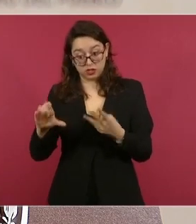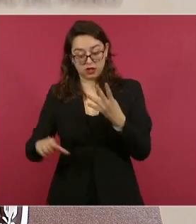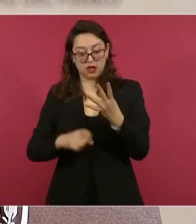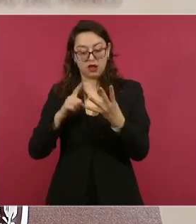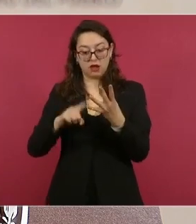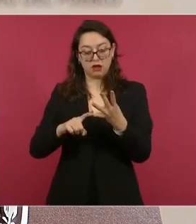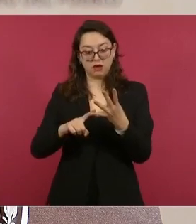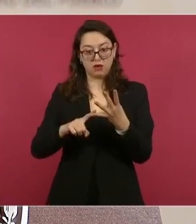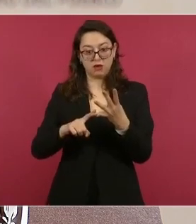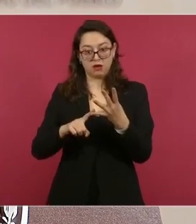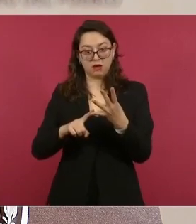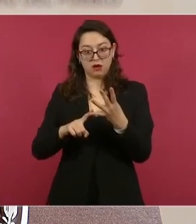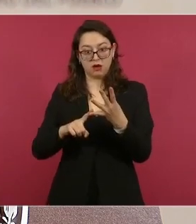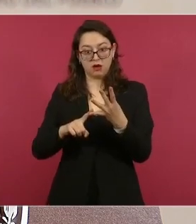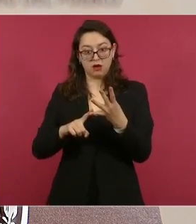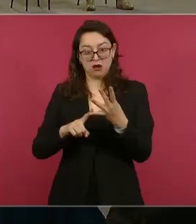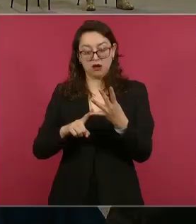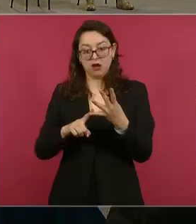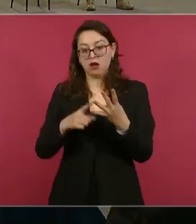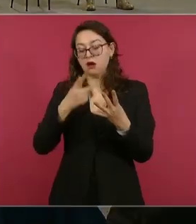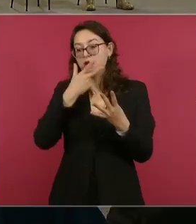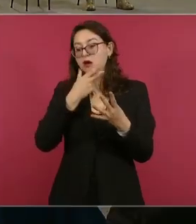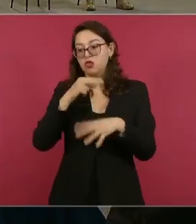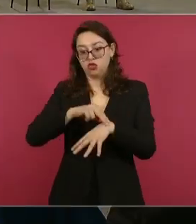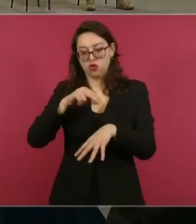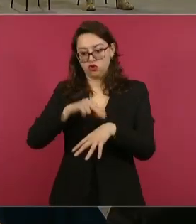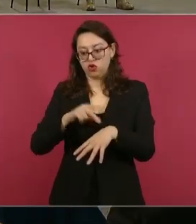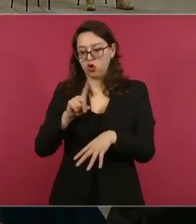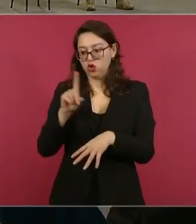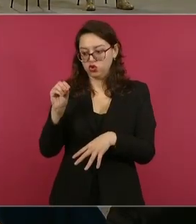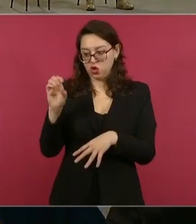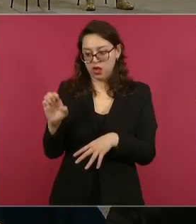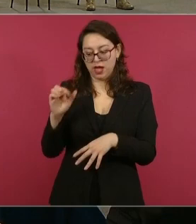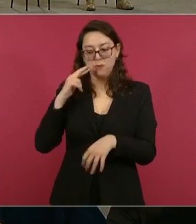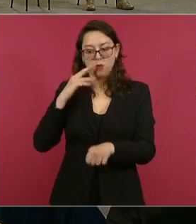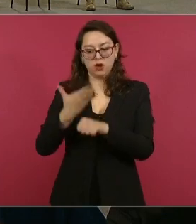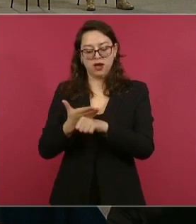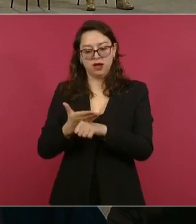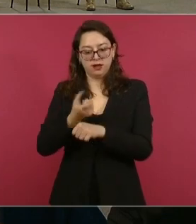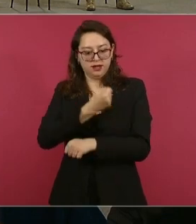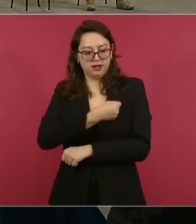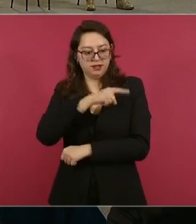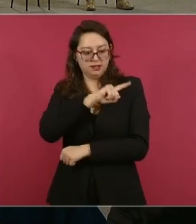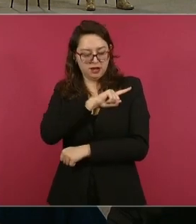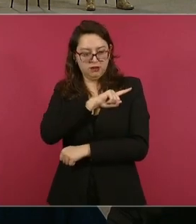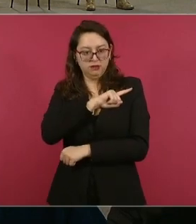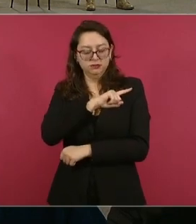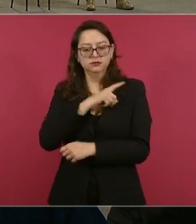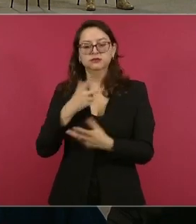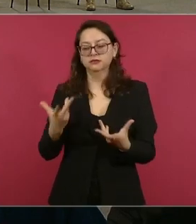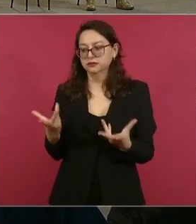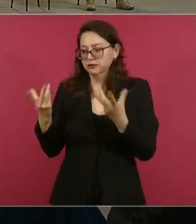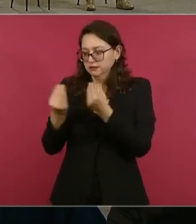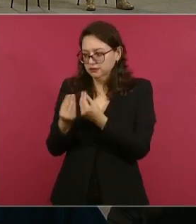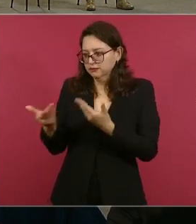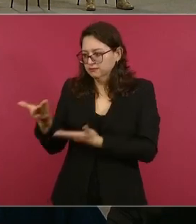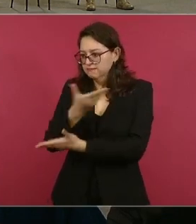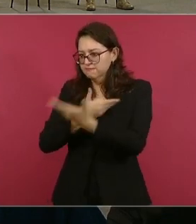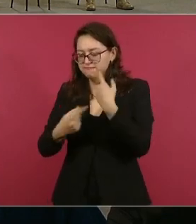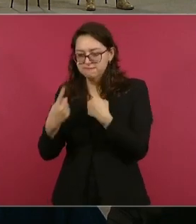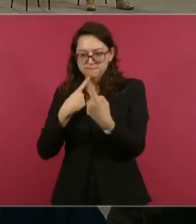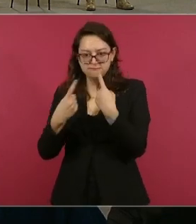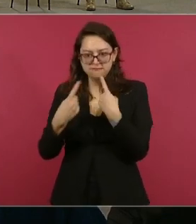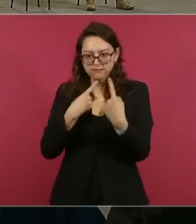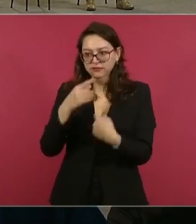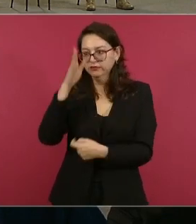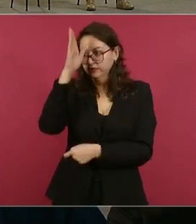doctor, el señor Zoé, que es el encargado de salud. Entonces, nos llegamos a un acuerdo a partir